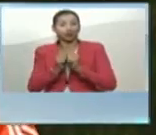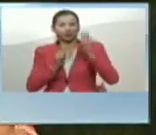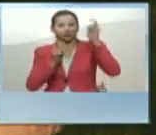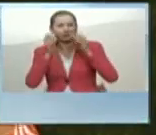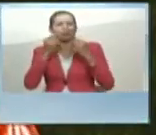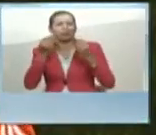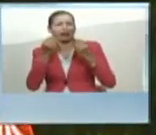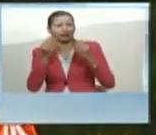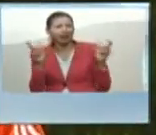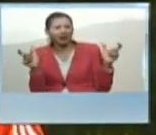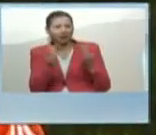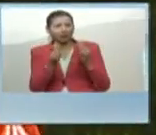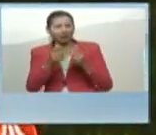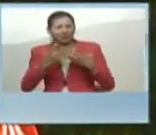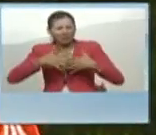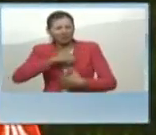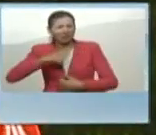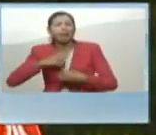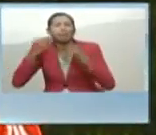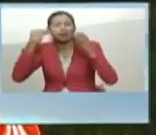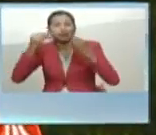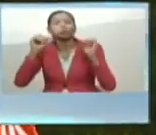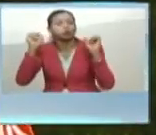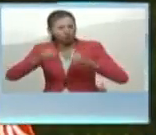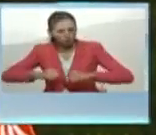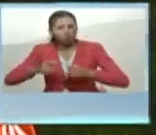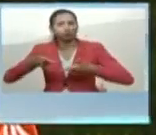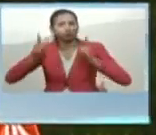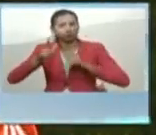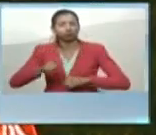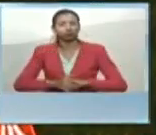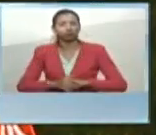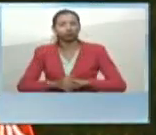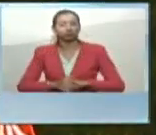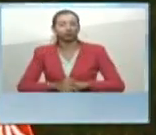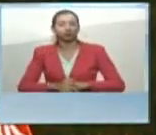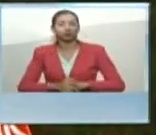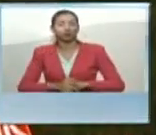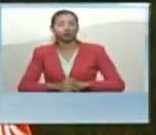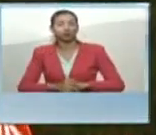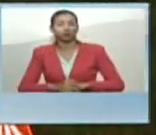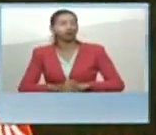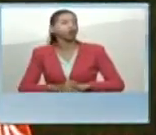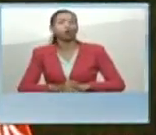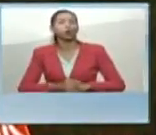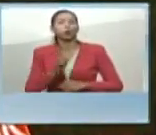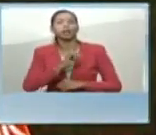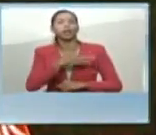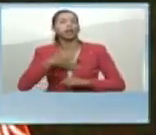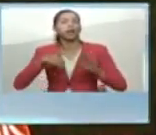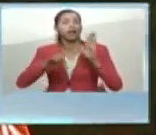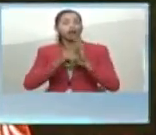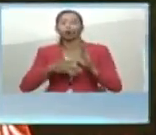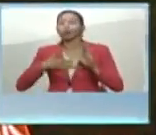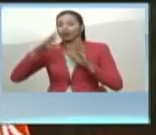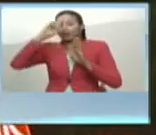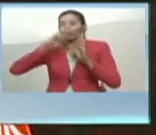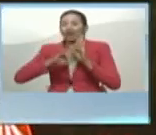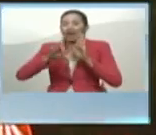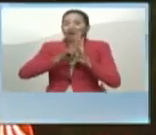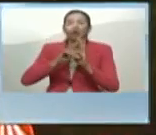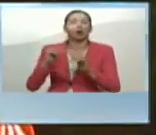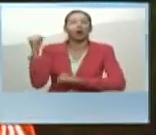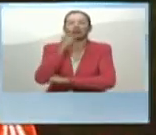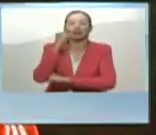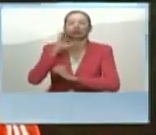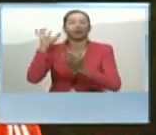sector privado. Claro que sí, sí es lo que he hecho. Pero es que ellos no tienen palabra, ellos no quieren ley, no quieren respetar al Estado, no quieren